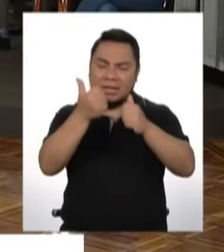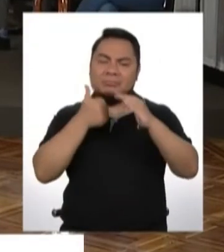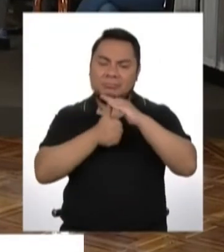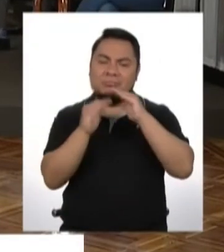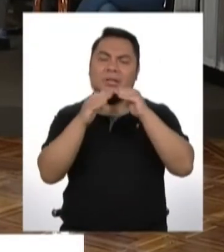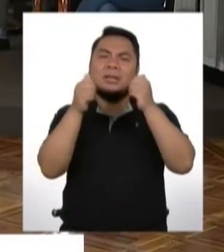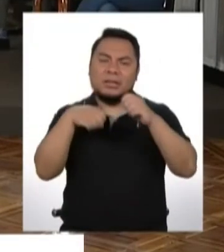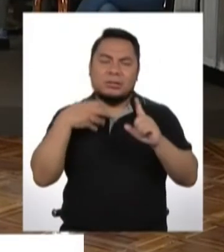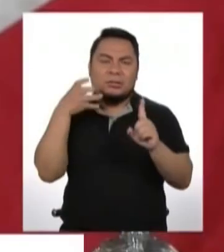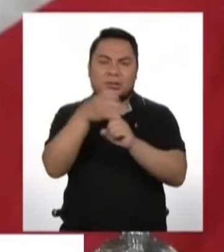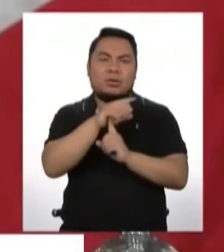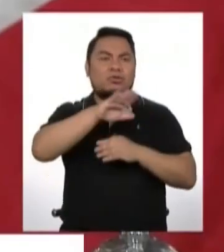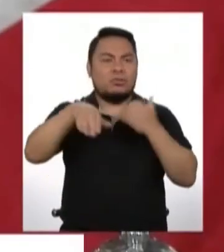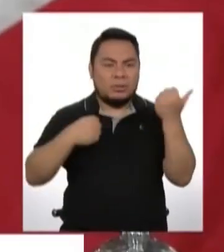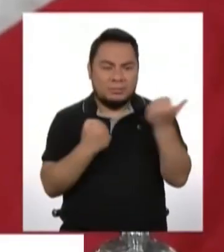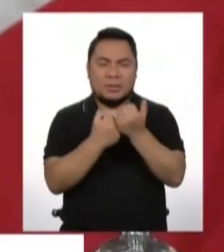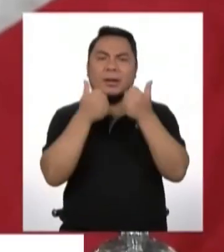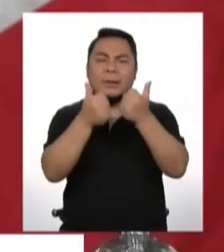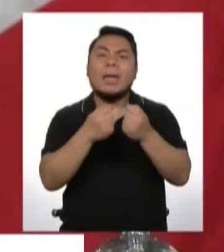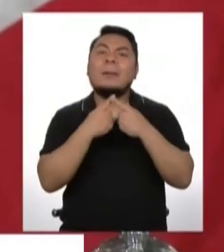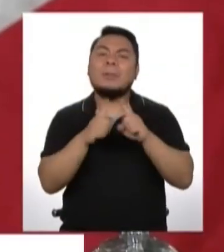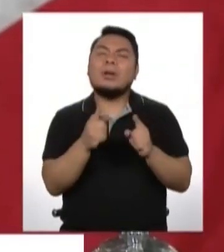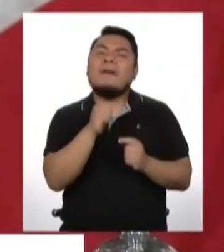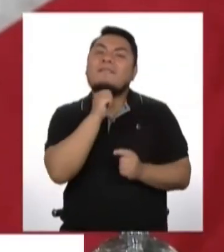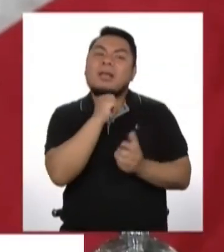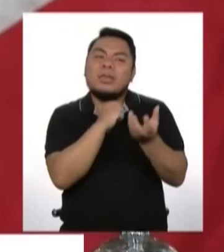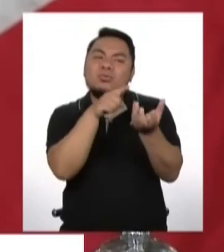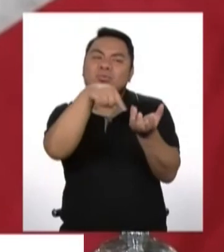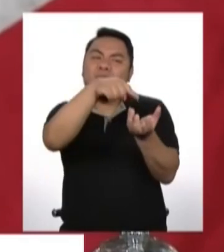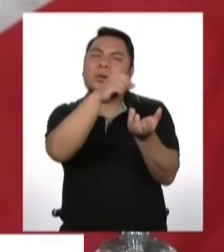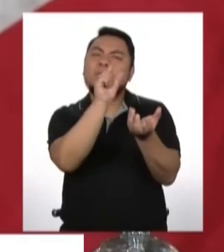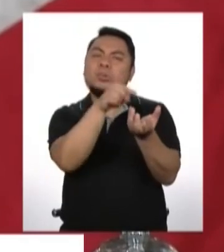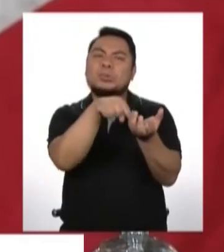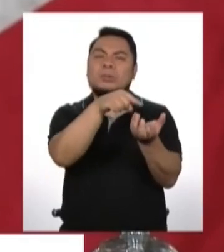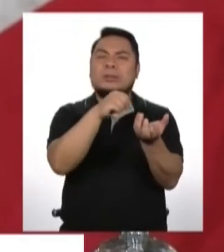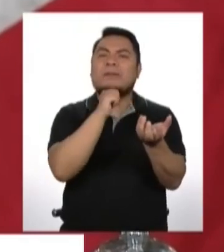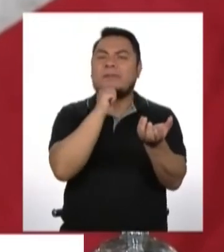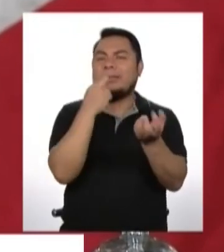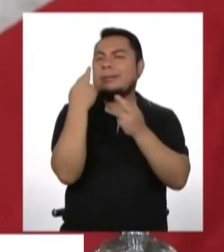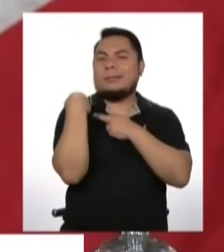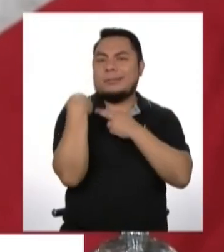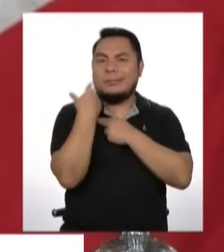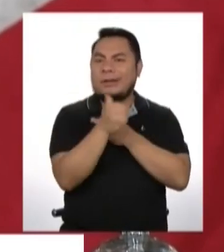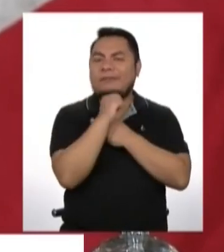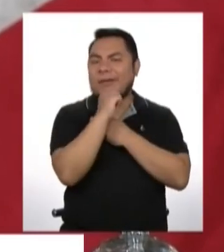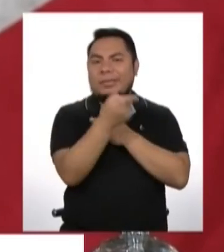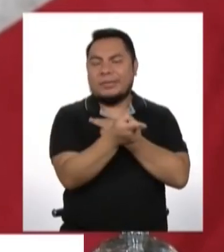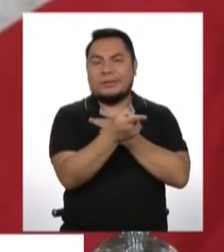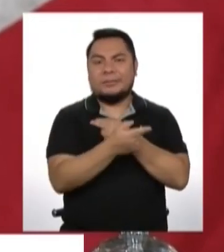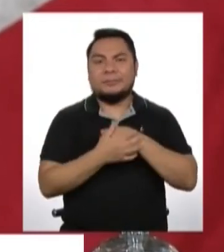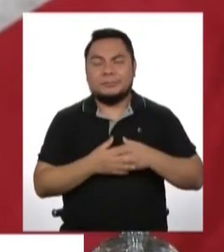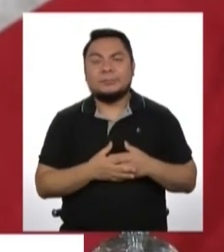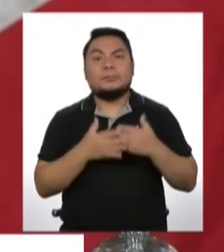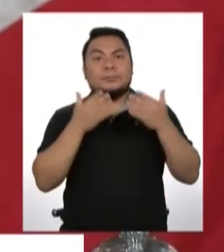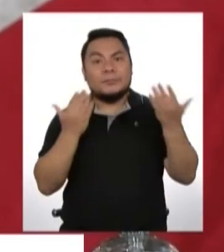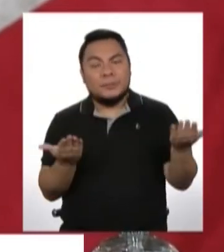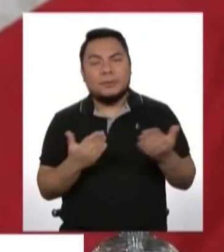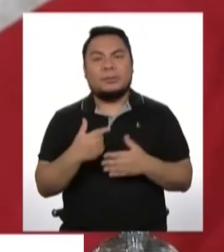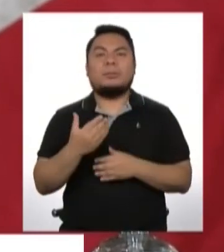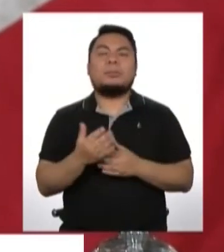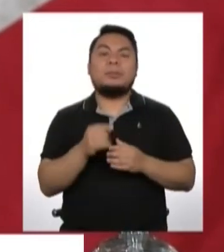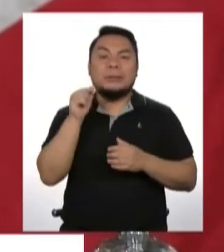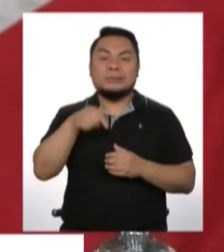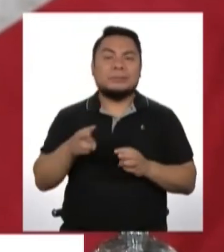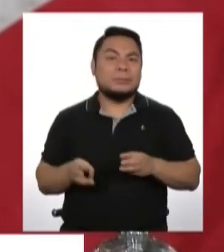Lo estamos logrando, con el apoyo de todos, pero todavía hay un porcentaje que tiene que tomar la verdadera conciencia. Y entonces, de